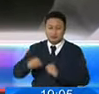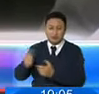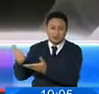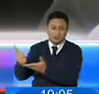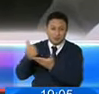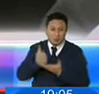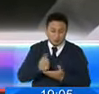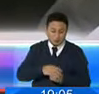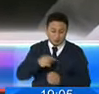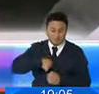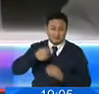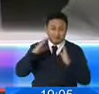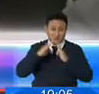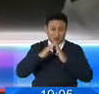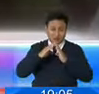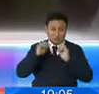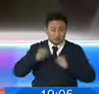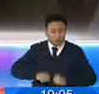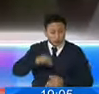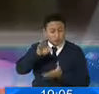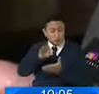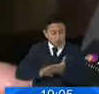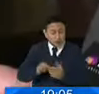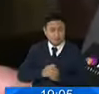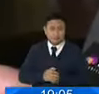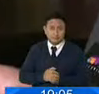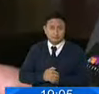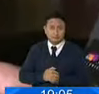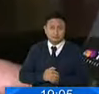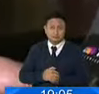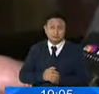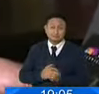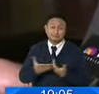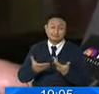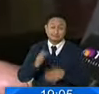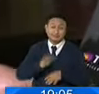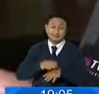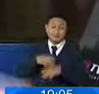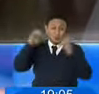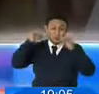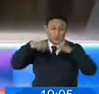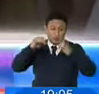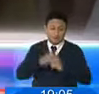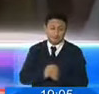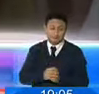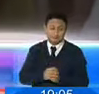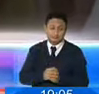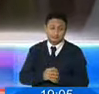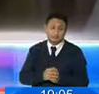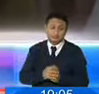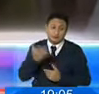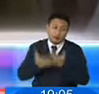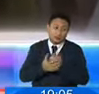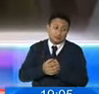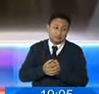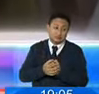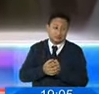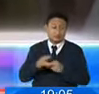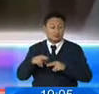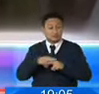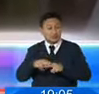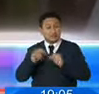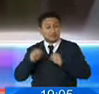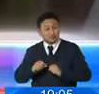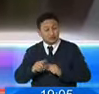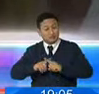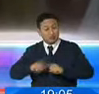a hacerme votar aquí. Creo que no por las aguas también, y bueno, cogiendo taxi también se podía, pero